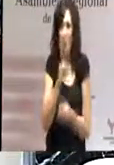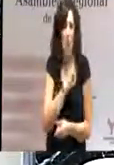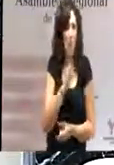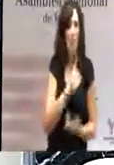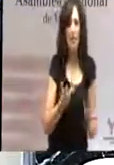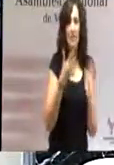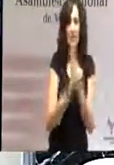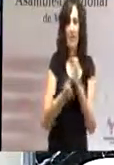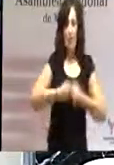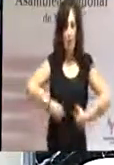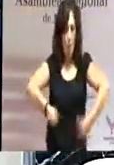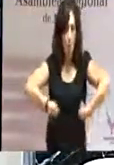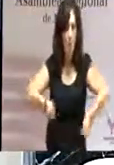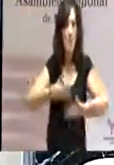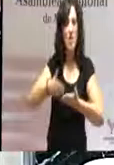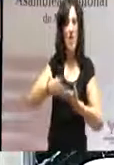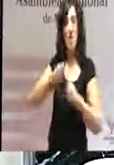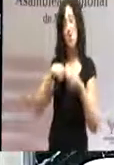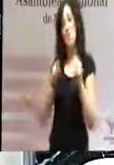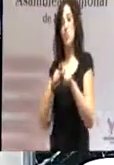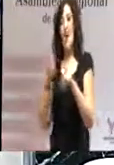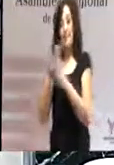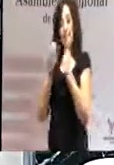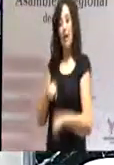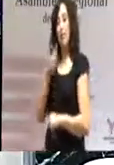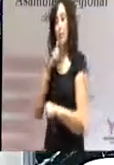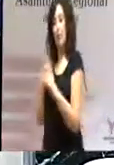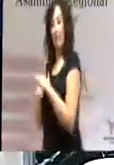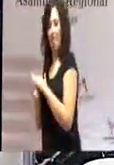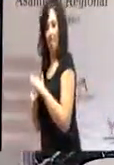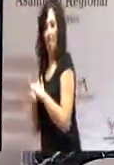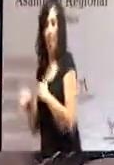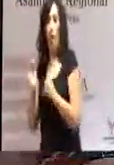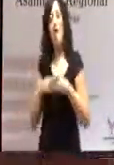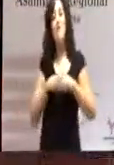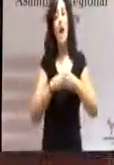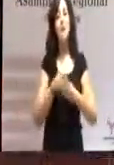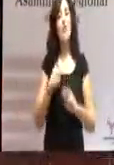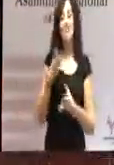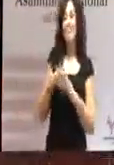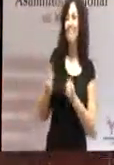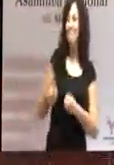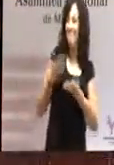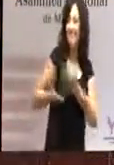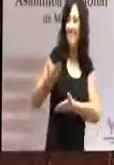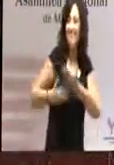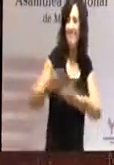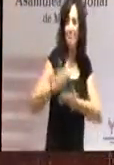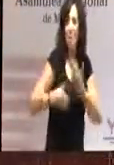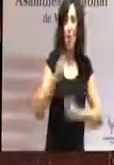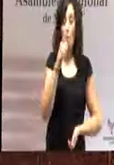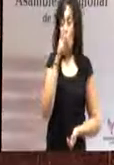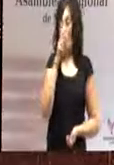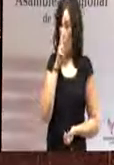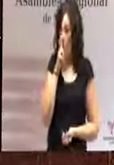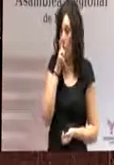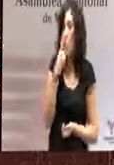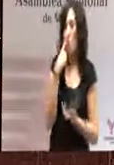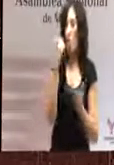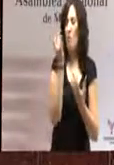millonarios, a tratos bajo la mesa o sobre las cubiertas de los barcos. Huele a podrido, señor presidente. Olía con el